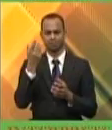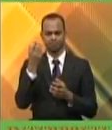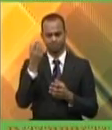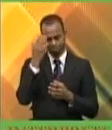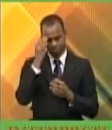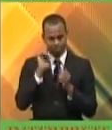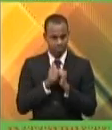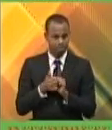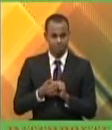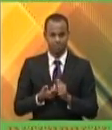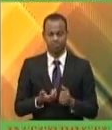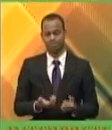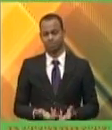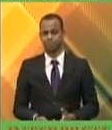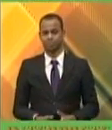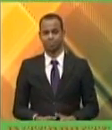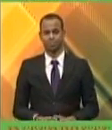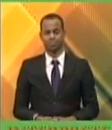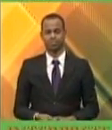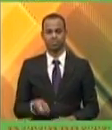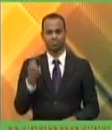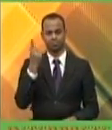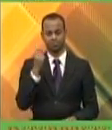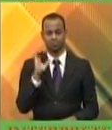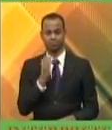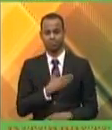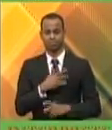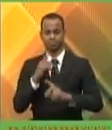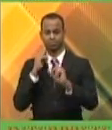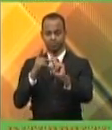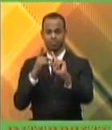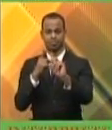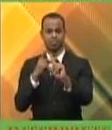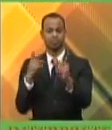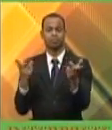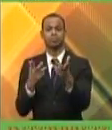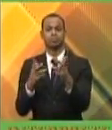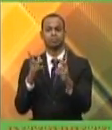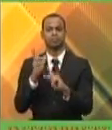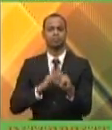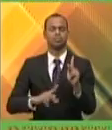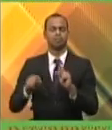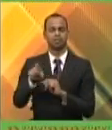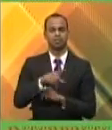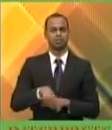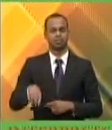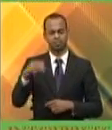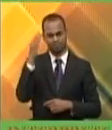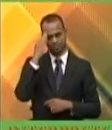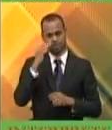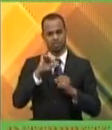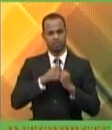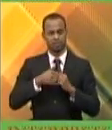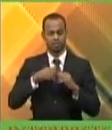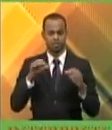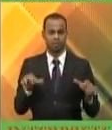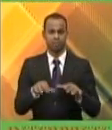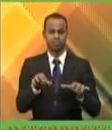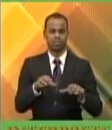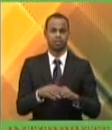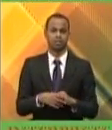cómo hacerlo entonces nuestra meta es lograr que las personas sepan cómo hacerlo